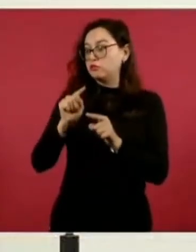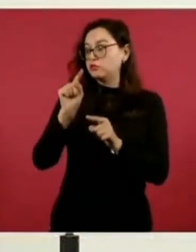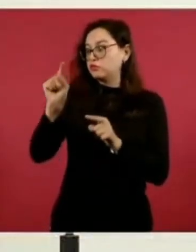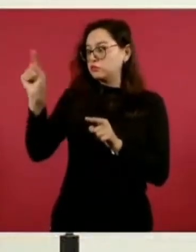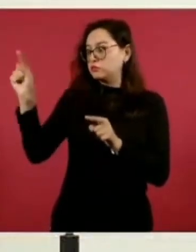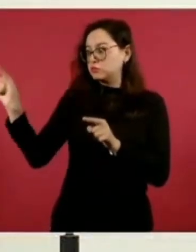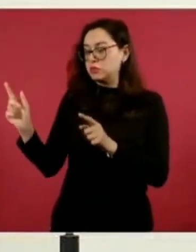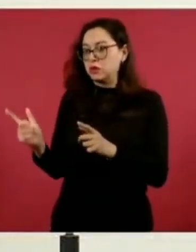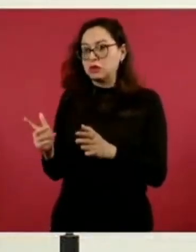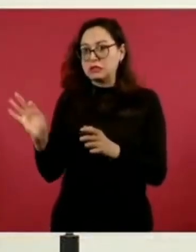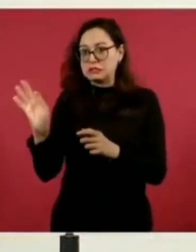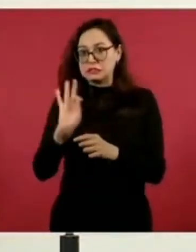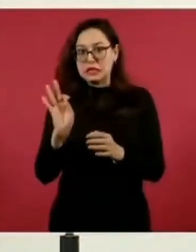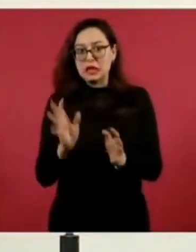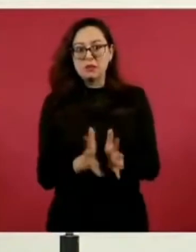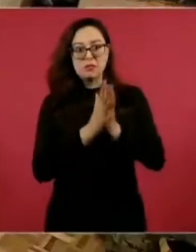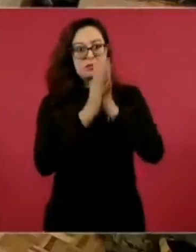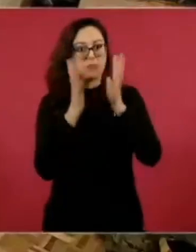no puede